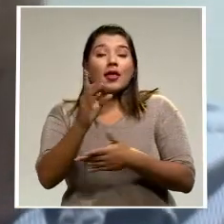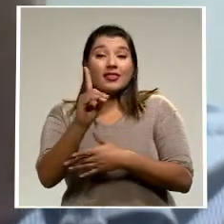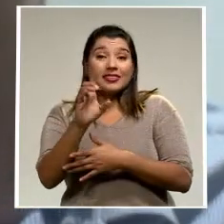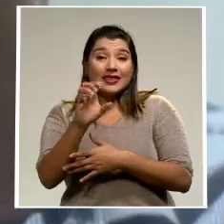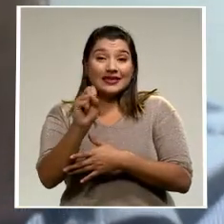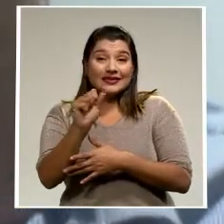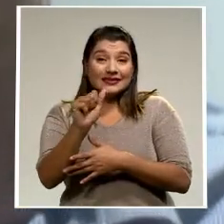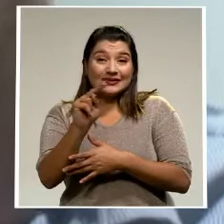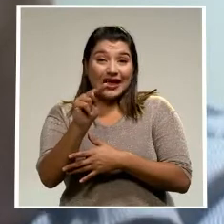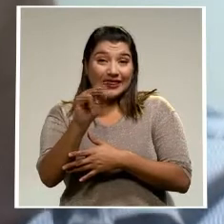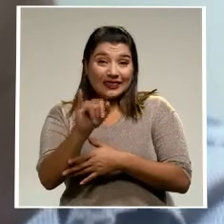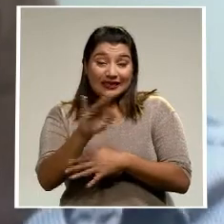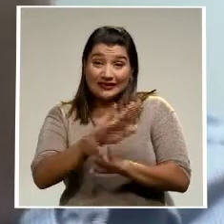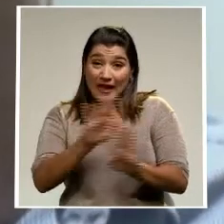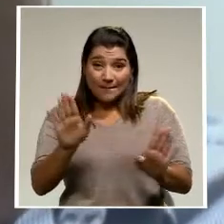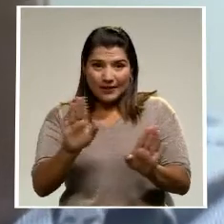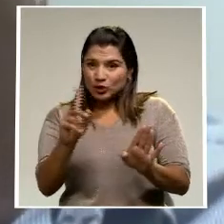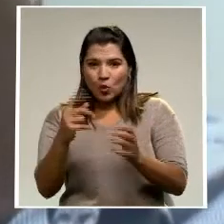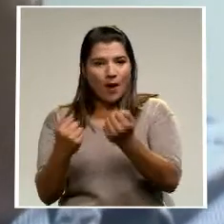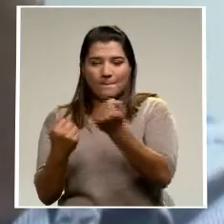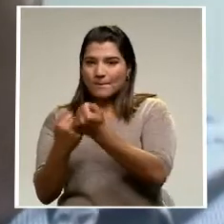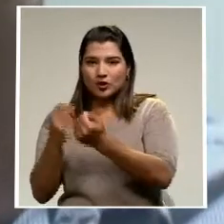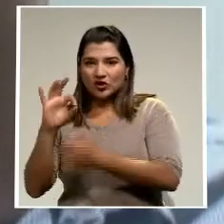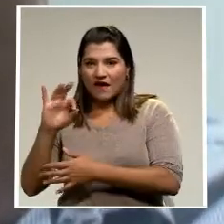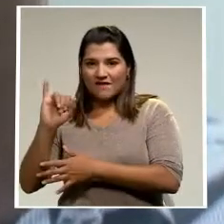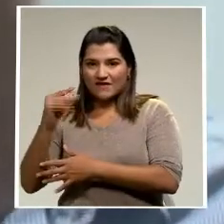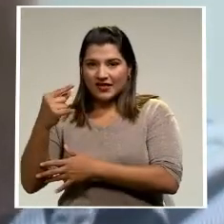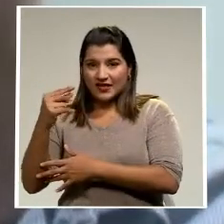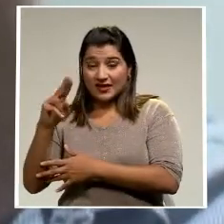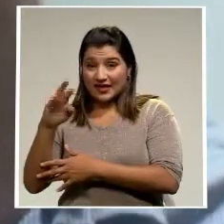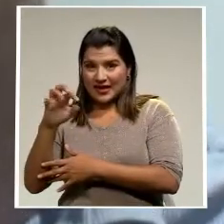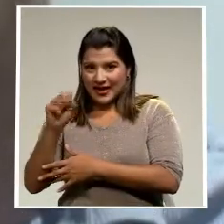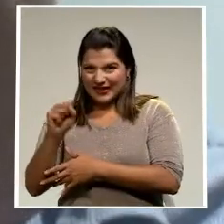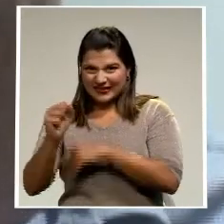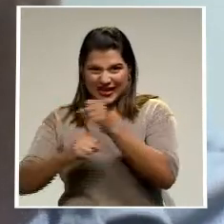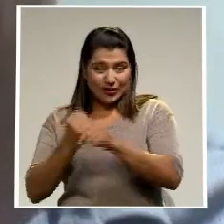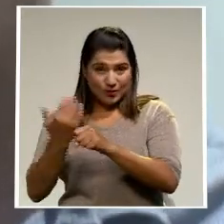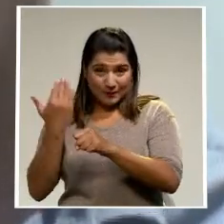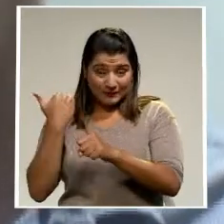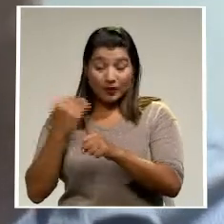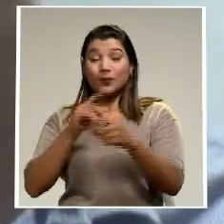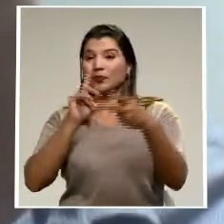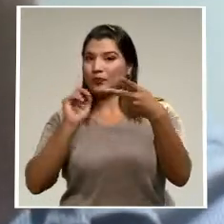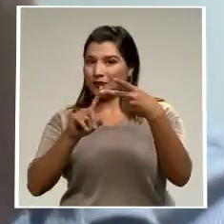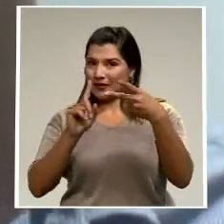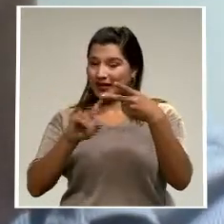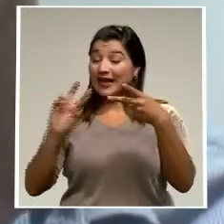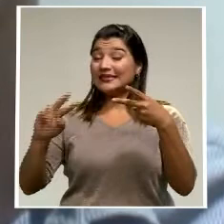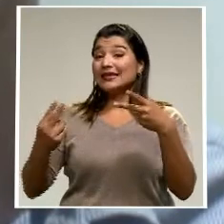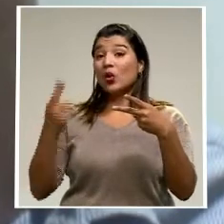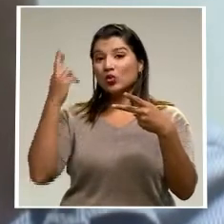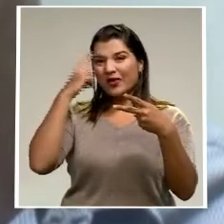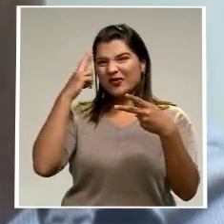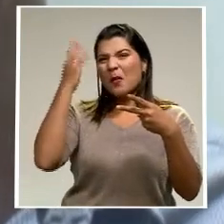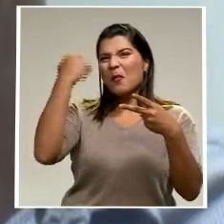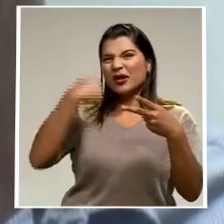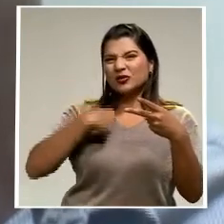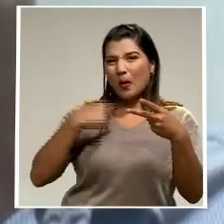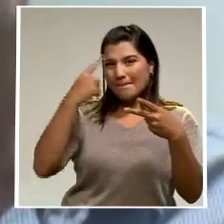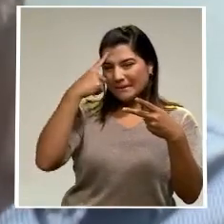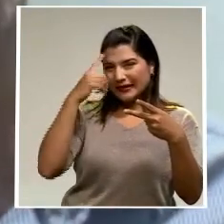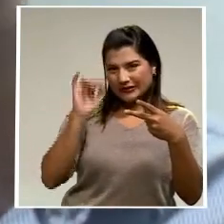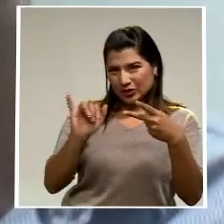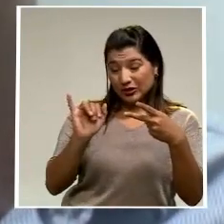Santi y no don José María Figueres. Y el segundo hecho plausible, más claro, y en esta ocasión, Ernesto, a propósito de eso que estás señalando, es